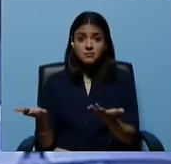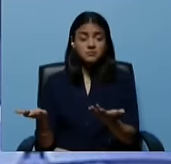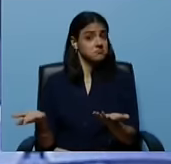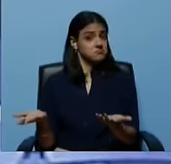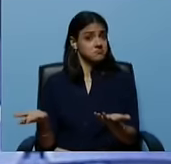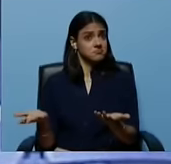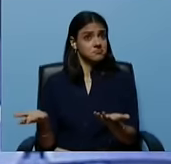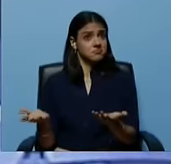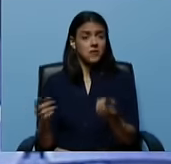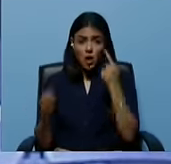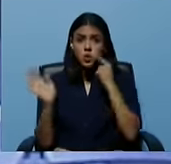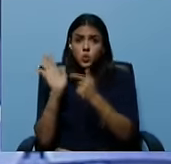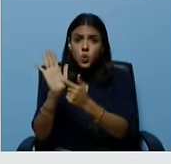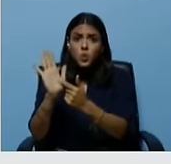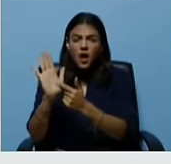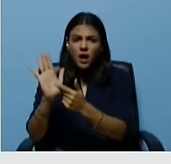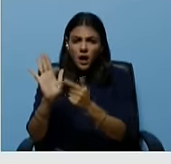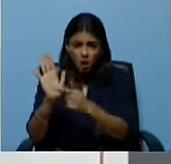¿O aquí?